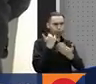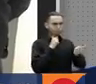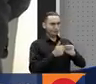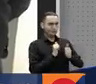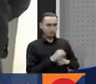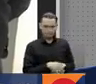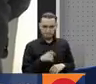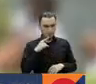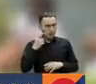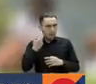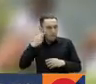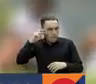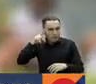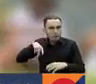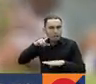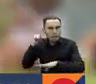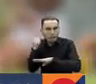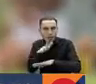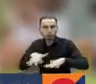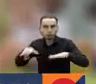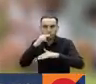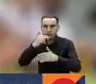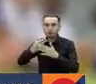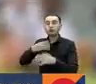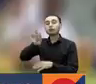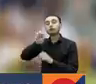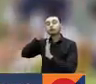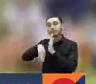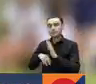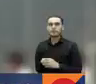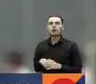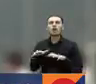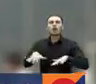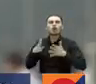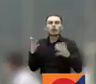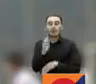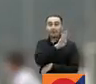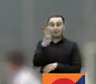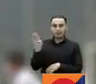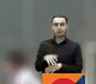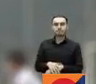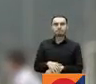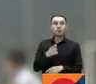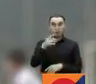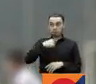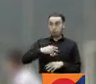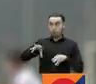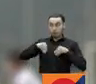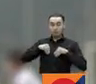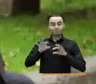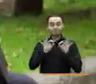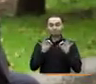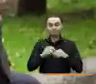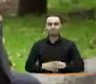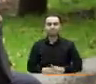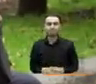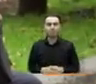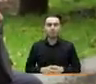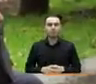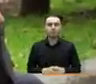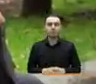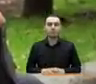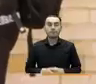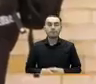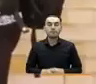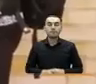presuntos delitos sexuales con menores de edad. Los hechos habrían ocurrido en Barranquilla. El señalado no aceptó cargos.